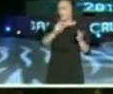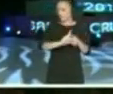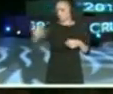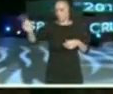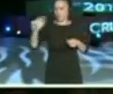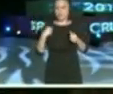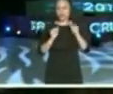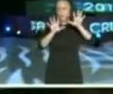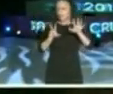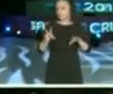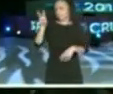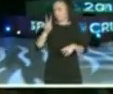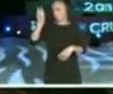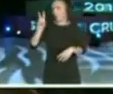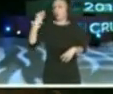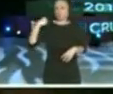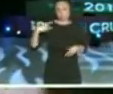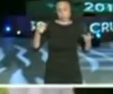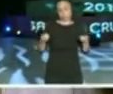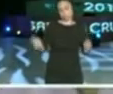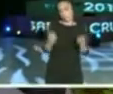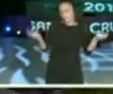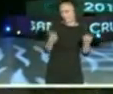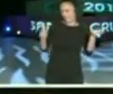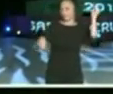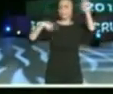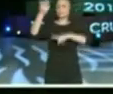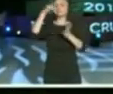publicidad vendrá Traviata directo.